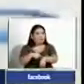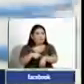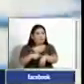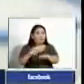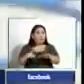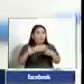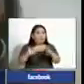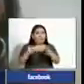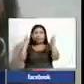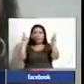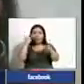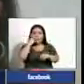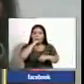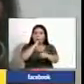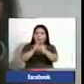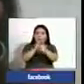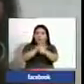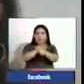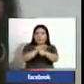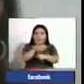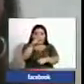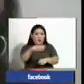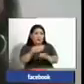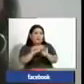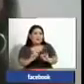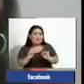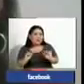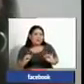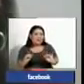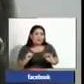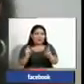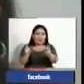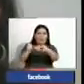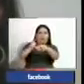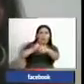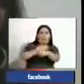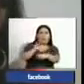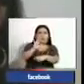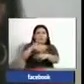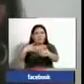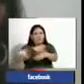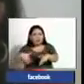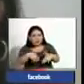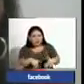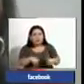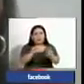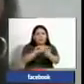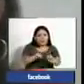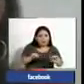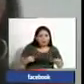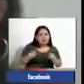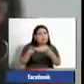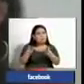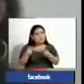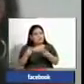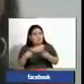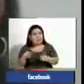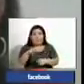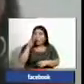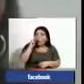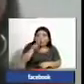por el coronavirus. La niñez ha perdido su rutina, la niñez también tiene miedo, la niñez también escucha